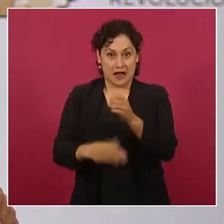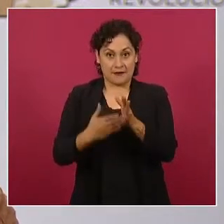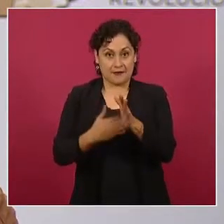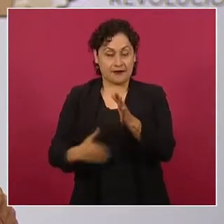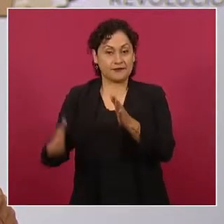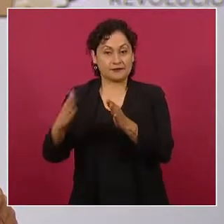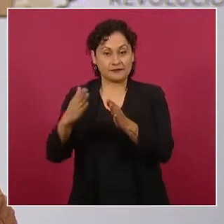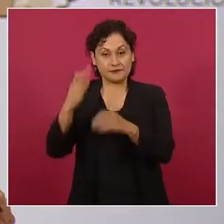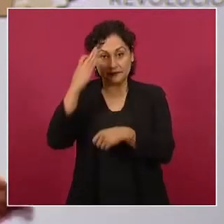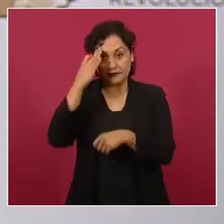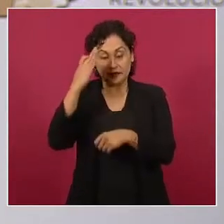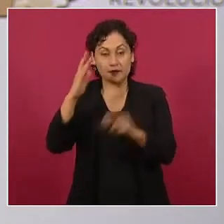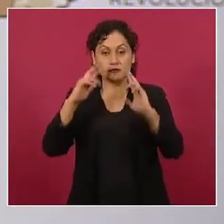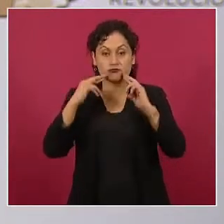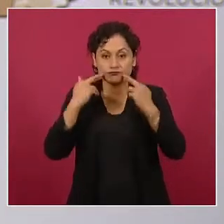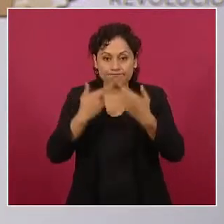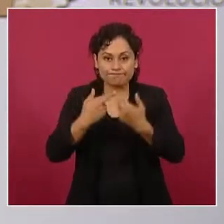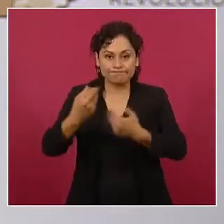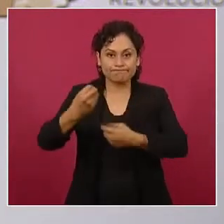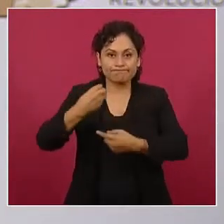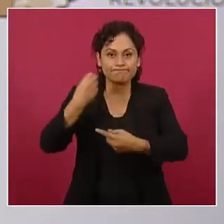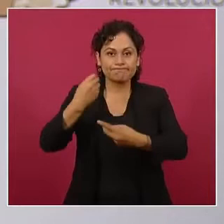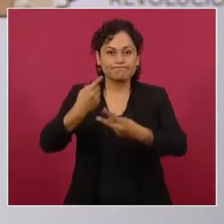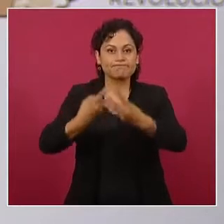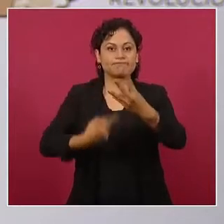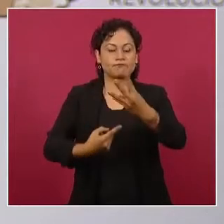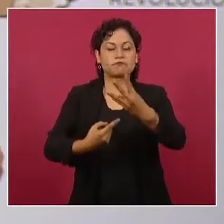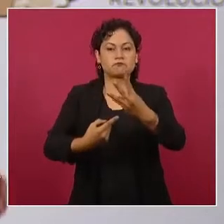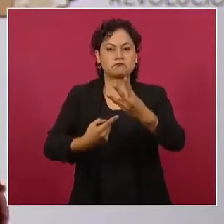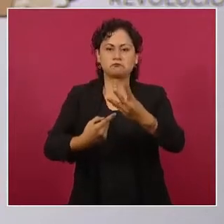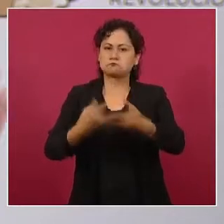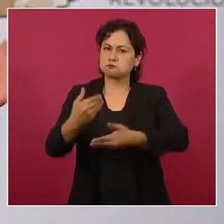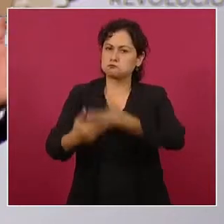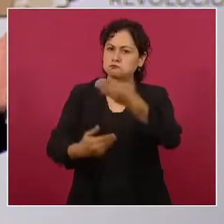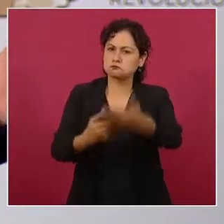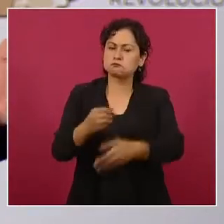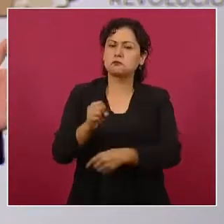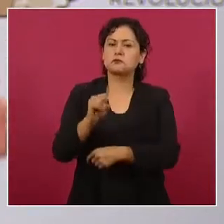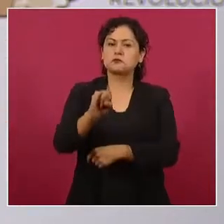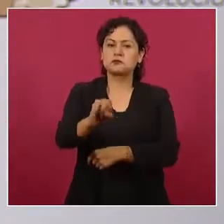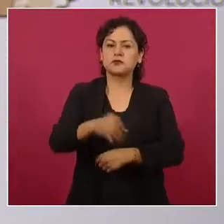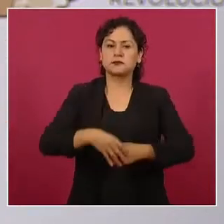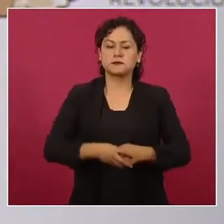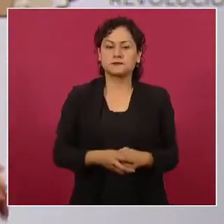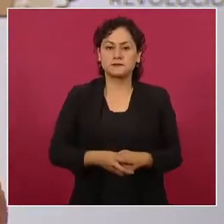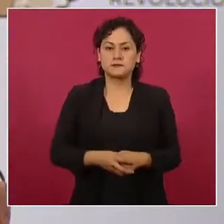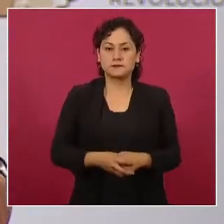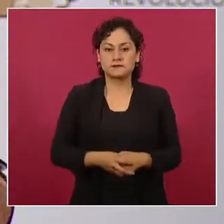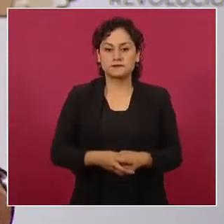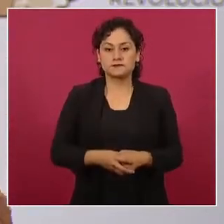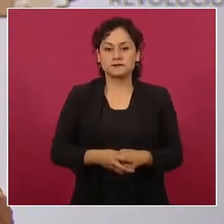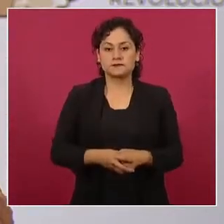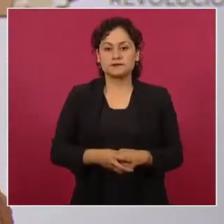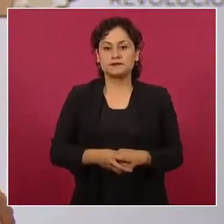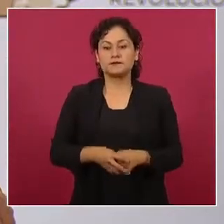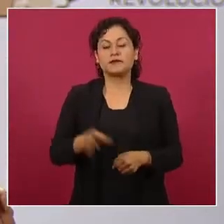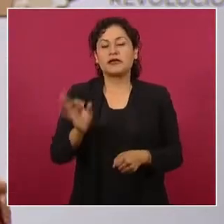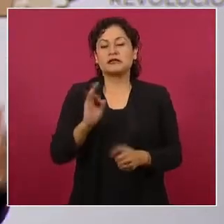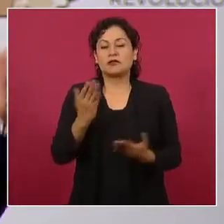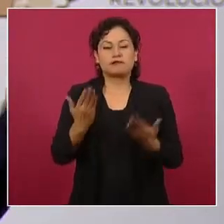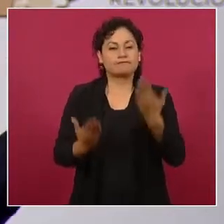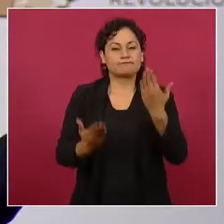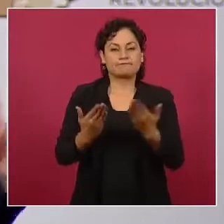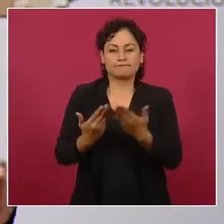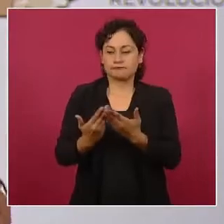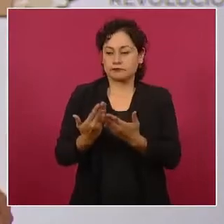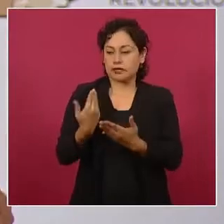periodo de sesiones con un avance significativo que, si lo comparamos con el periodo inmediato anterior